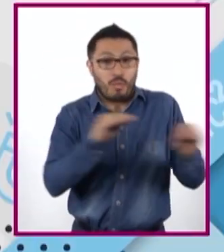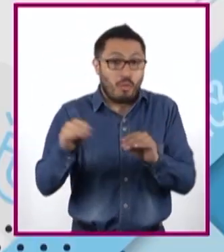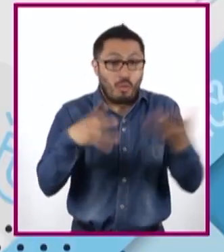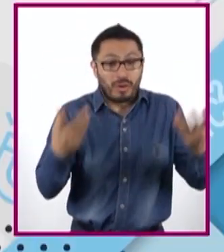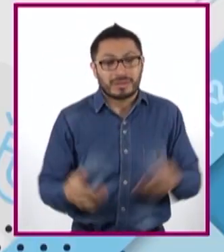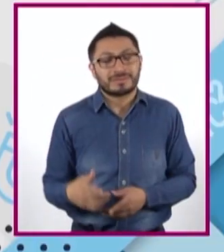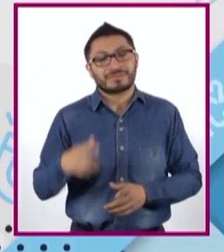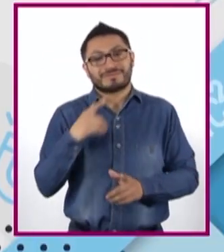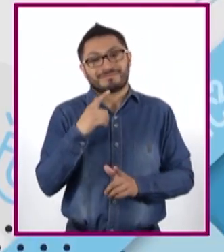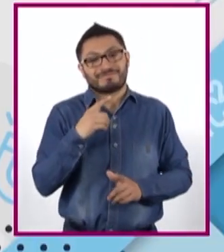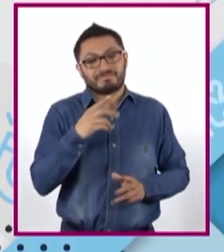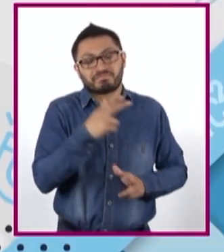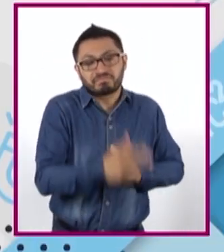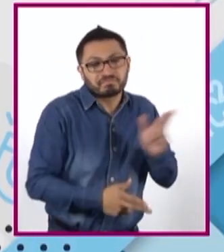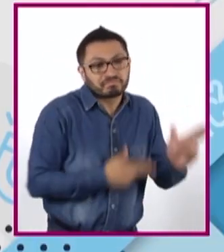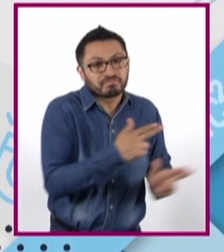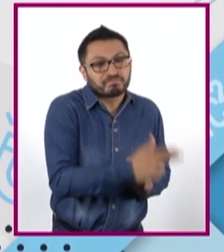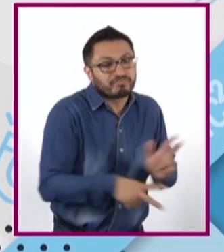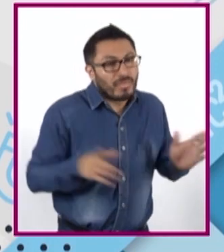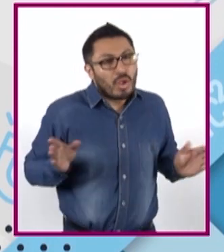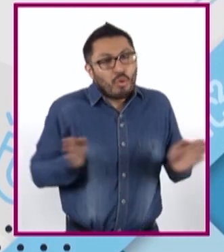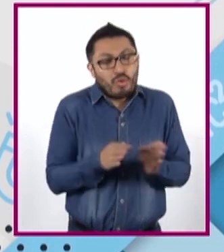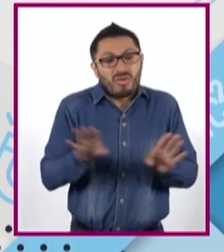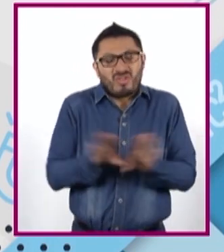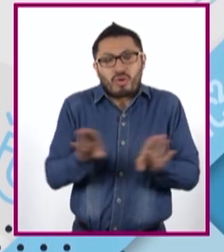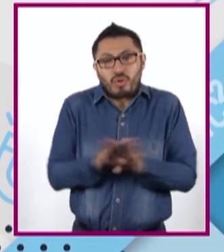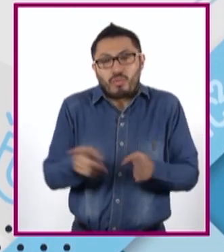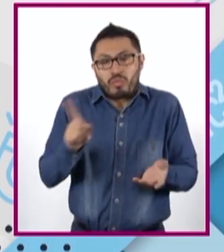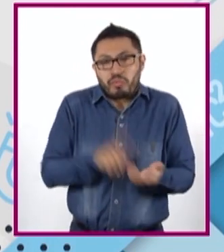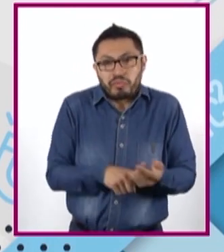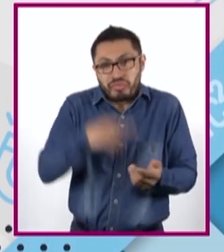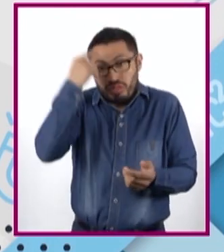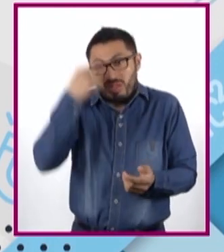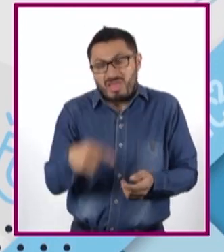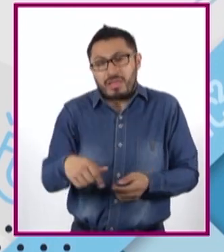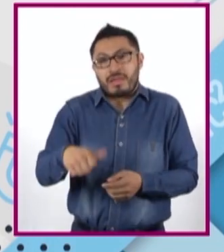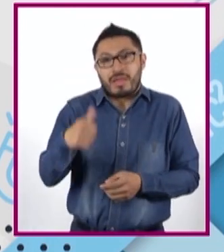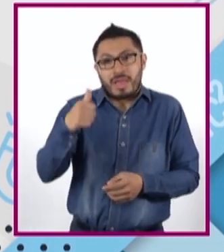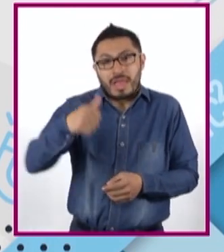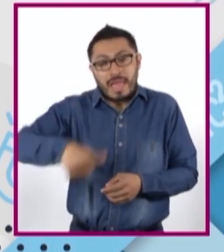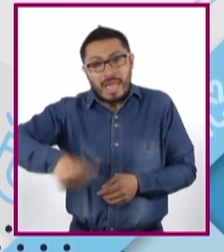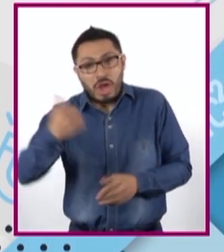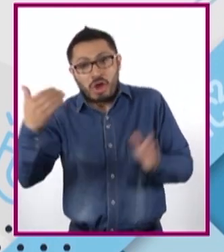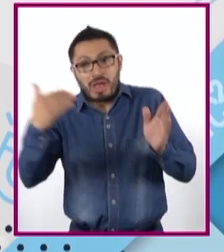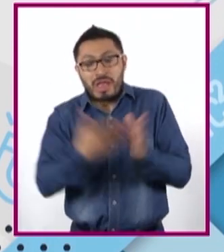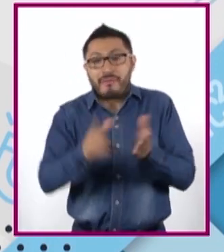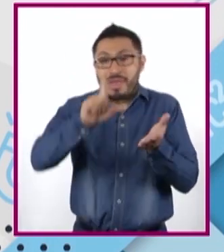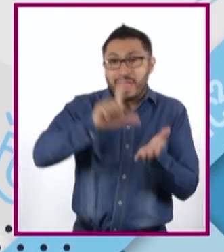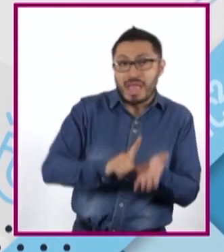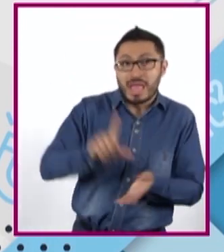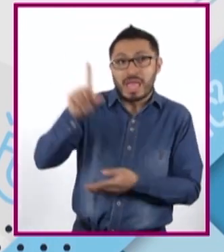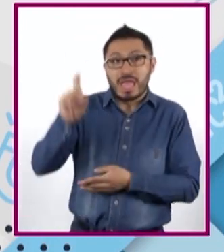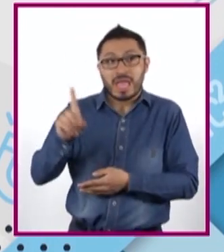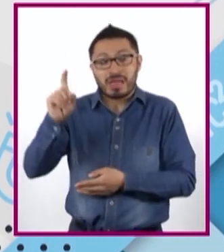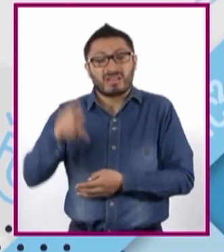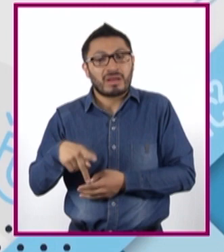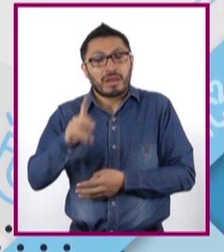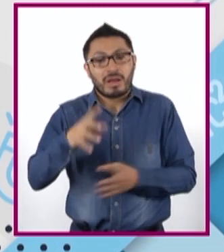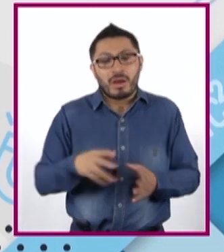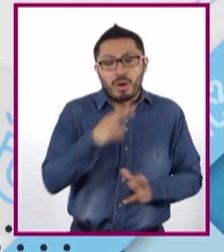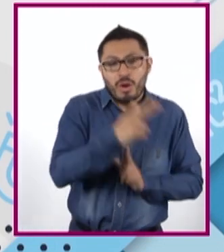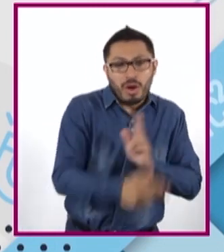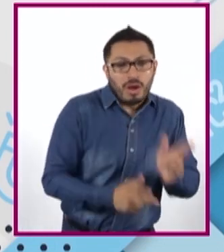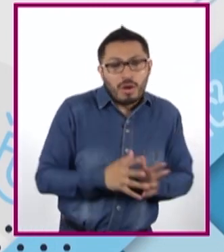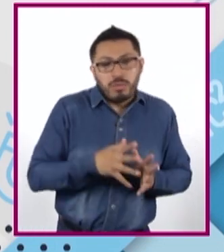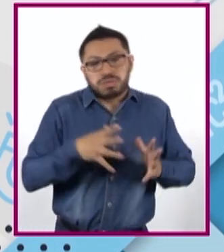Las locomotoras pequeñas tenían tanques con capacidad para 11,000 litros. Pero los grandes